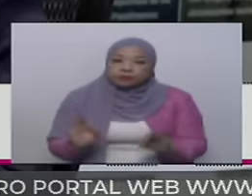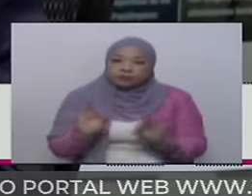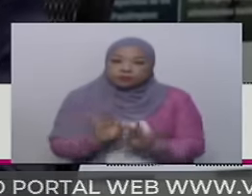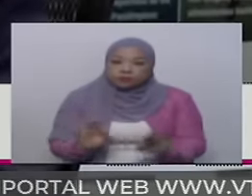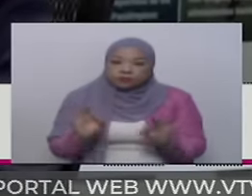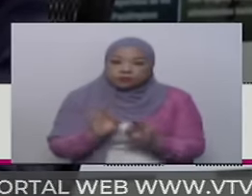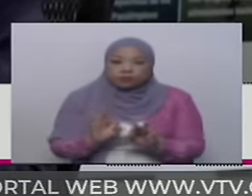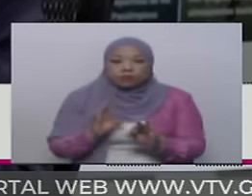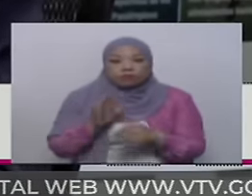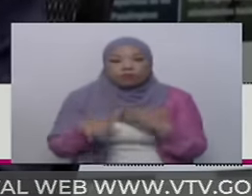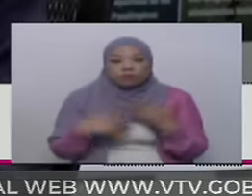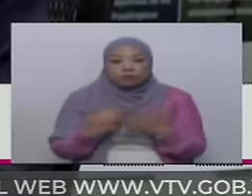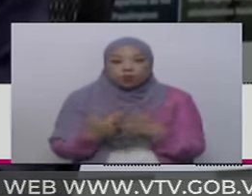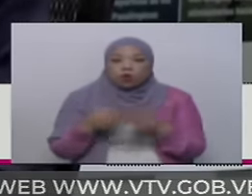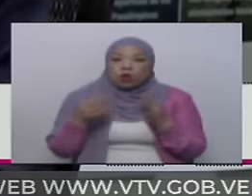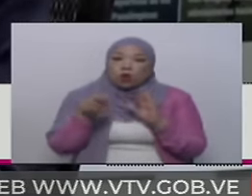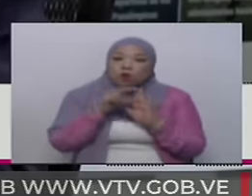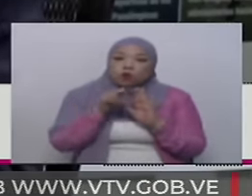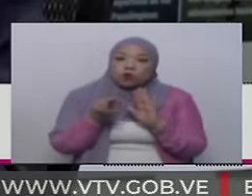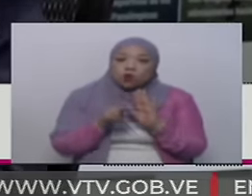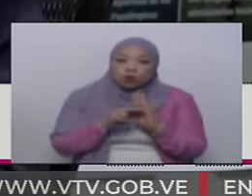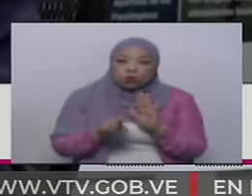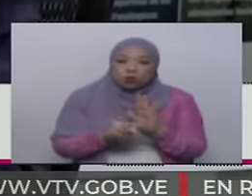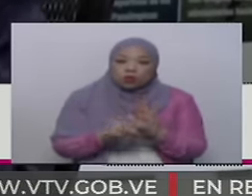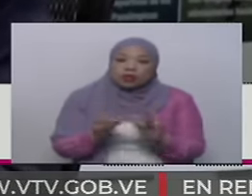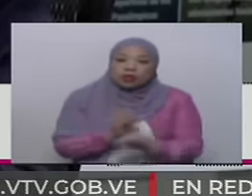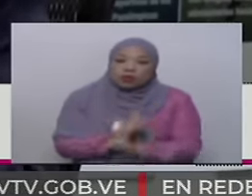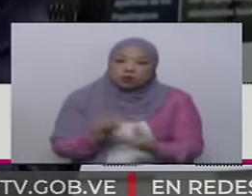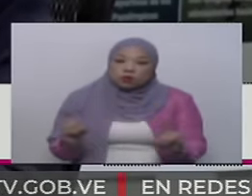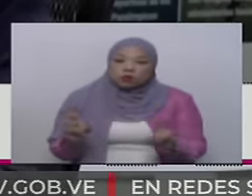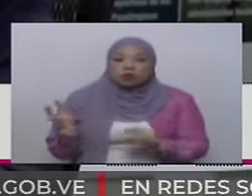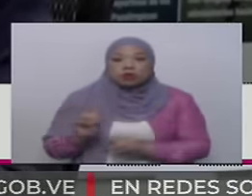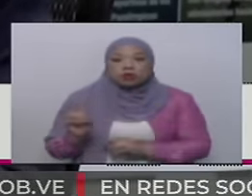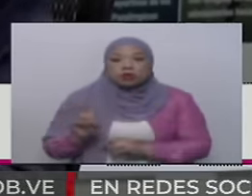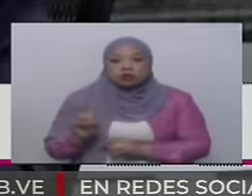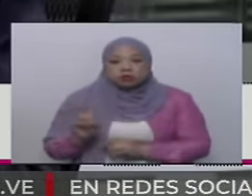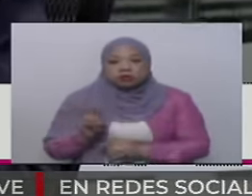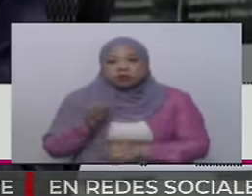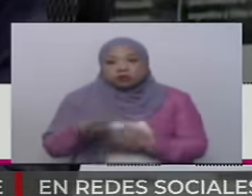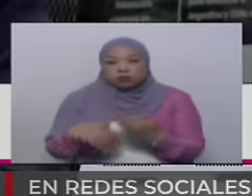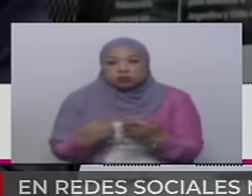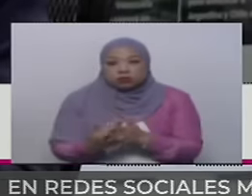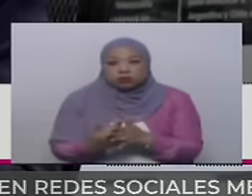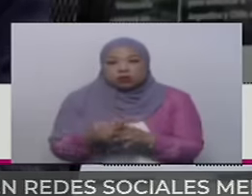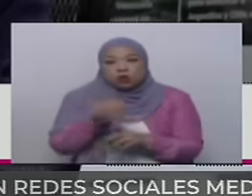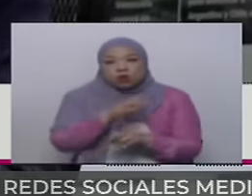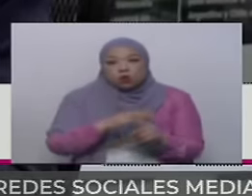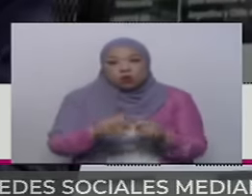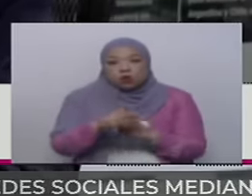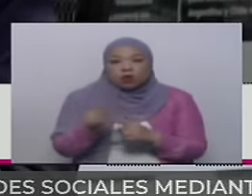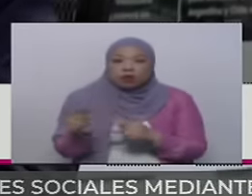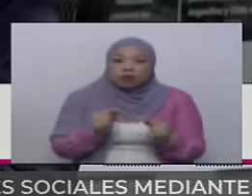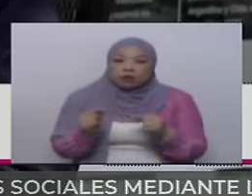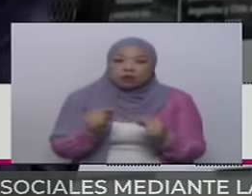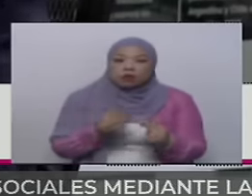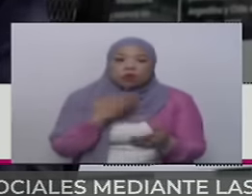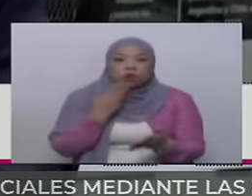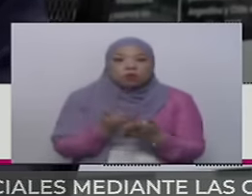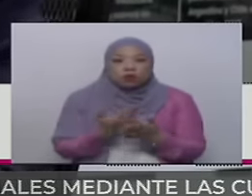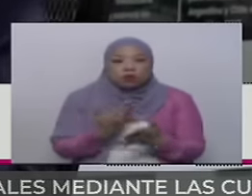a dictarle normas democráticas a un país como Venezuela, que tiene una cultura de diálogo y